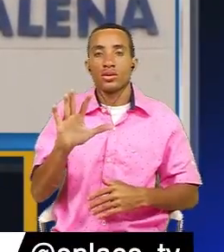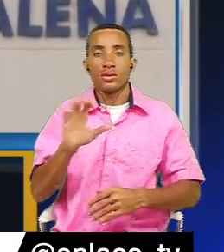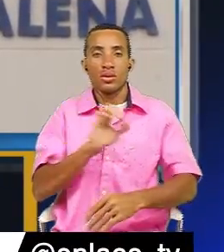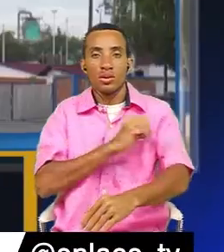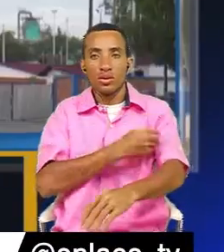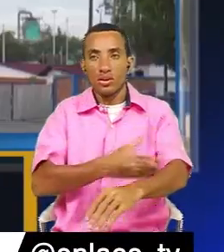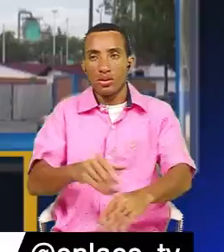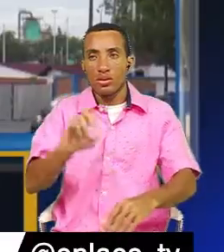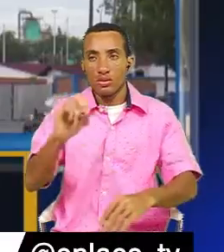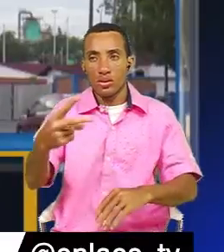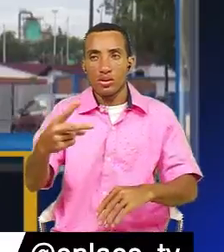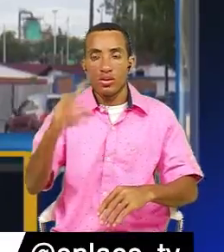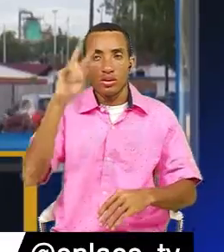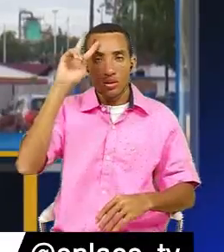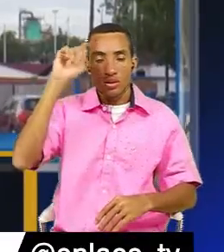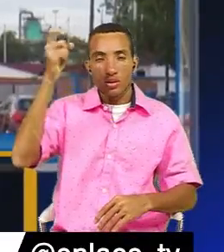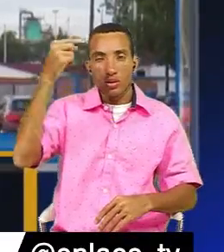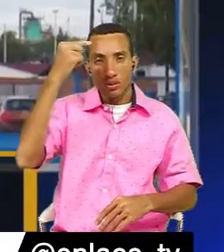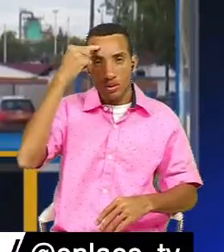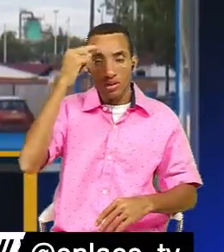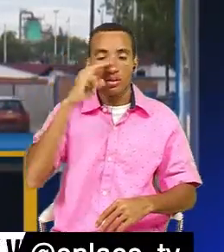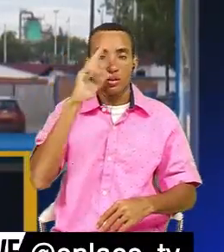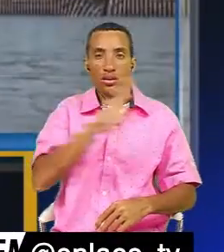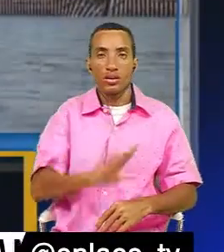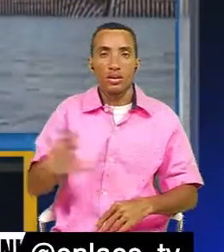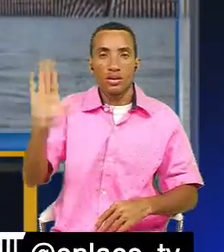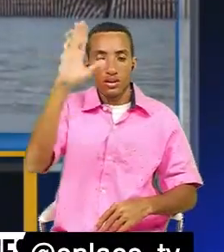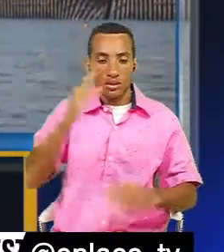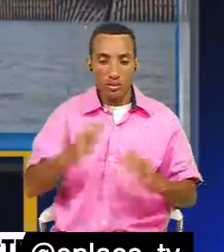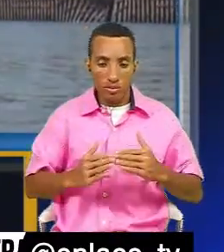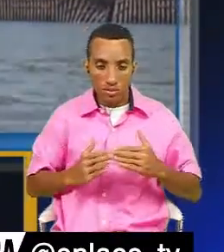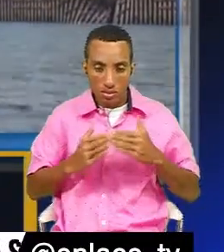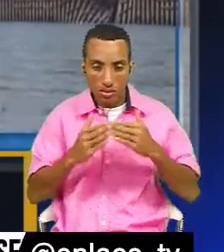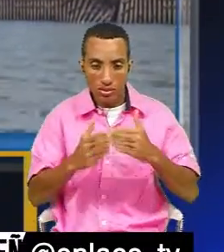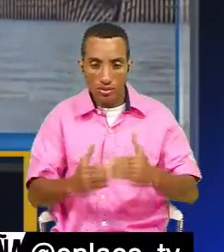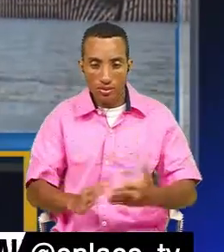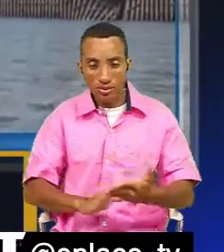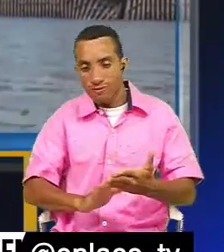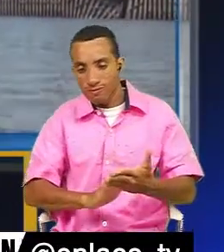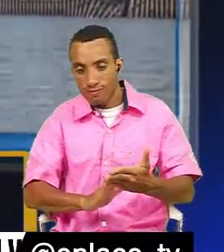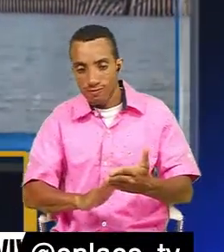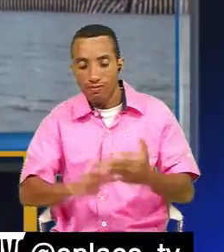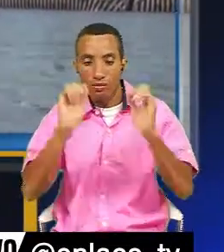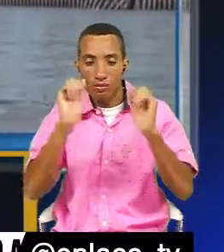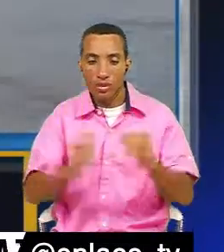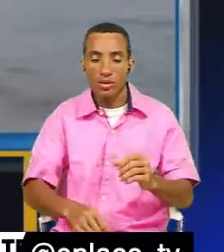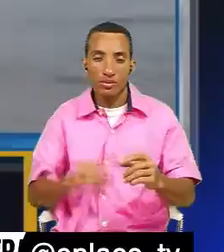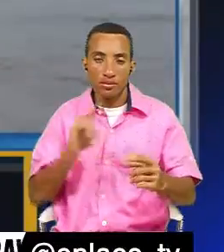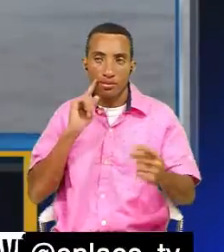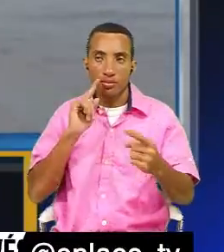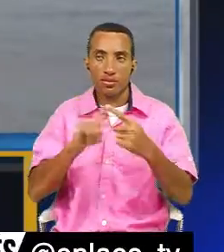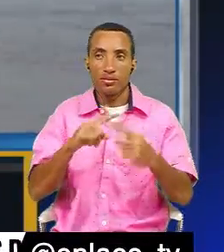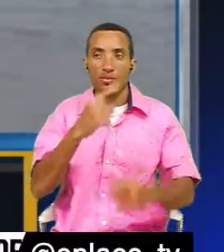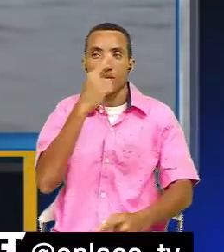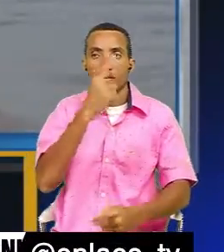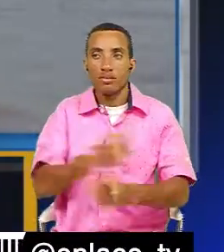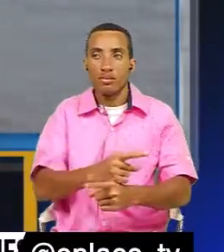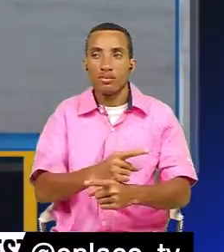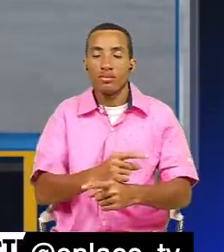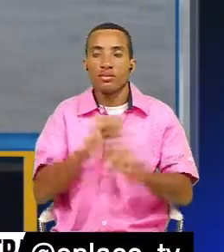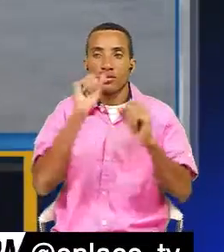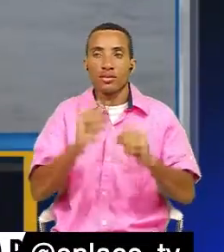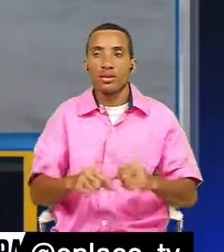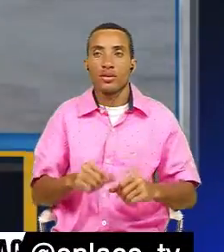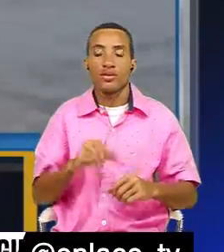del gobierno nacional que tiene que ver con la recuperación de la navegabilidad del río Magdalena fuera una realidad para